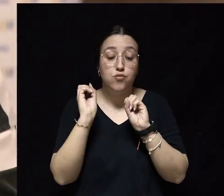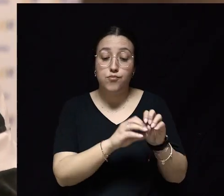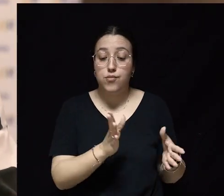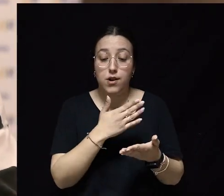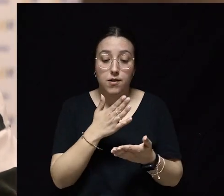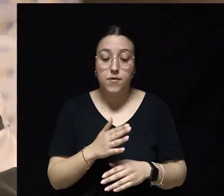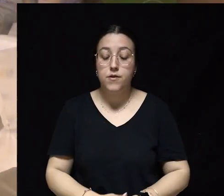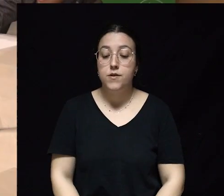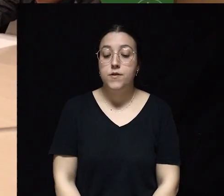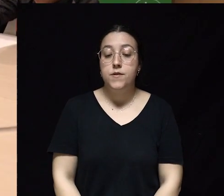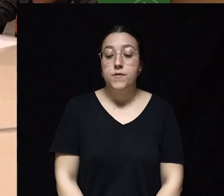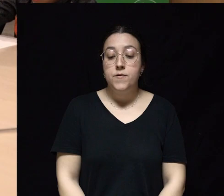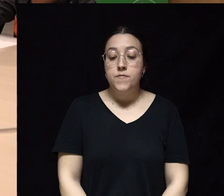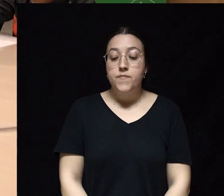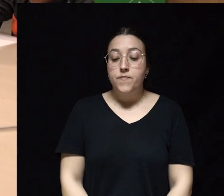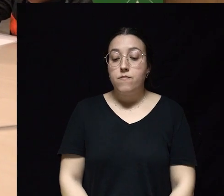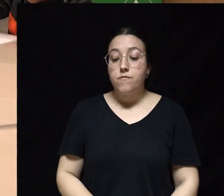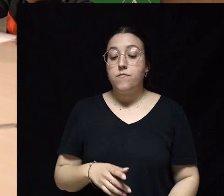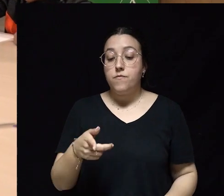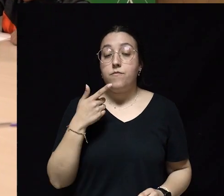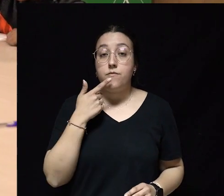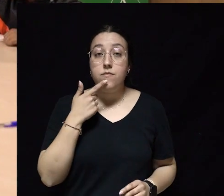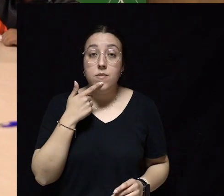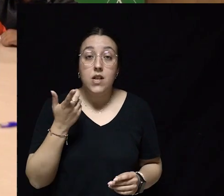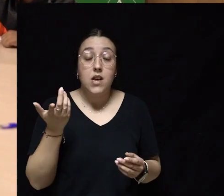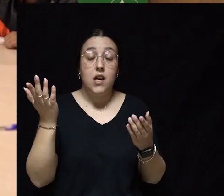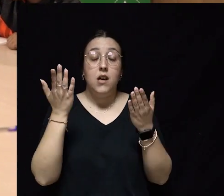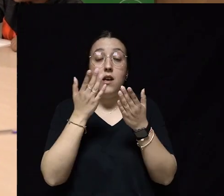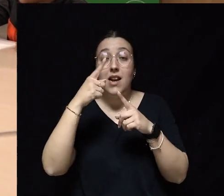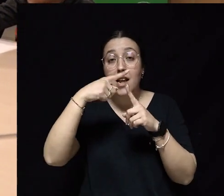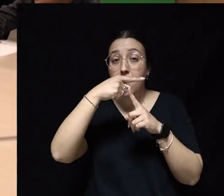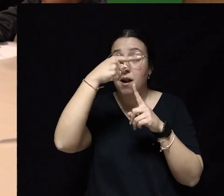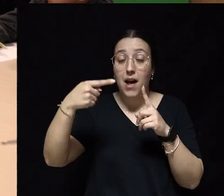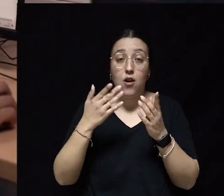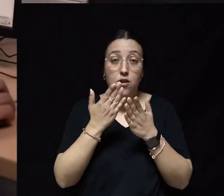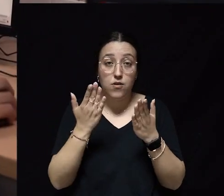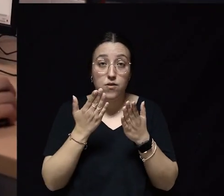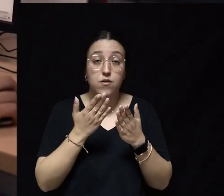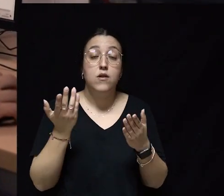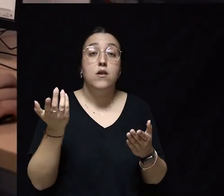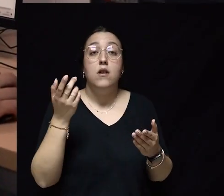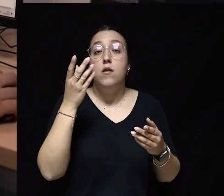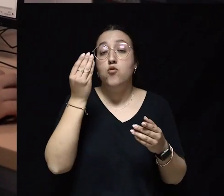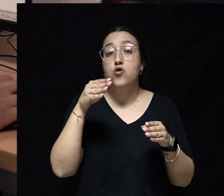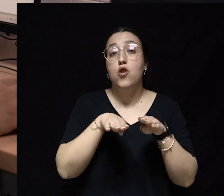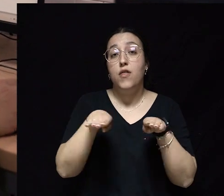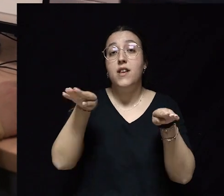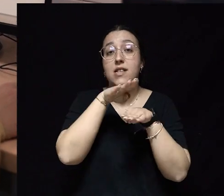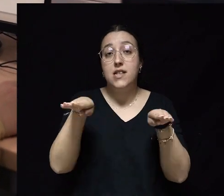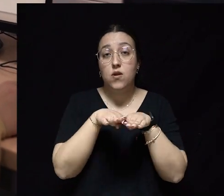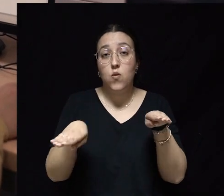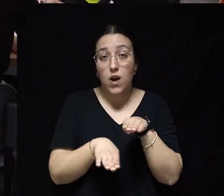menos conocimiento. El acceso a la enseñanza de la primera infancia se ha ampliado y eso supone una realidad y una excelente